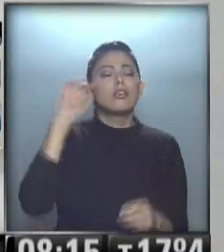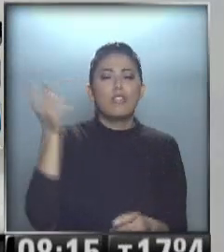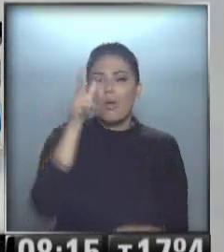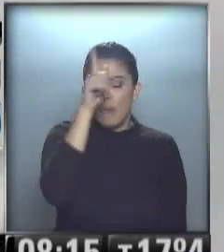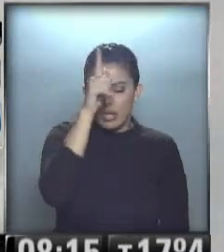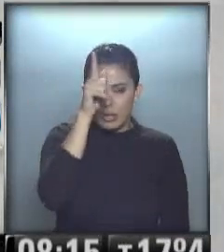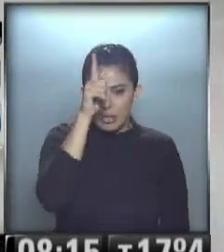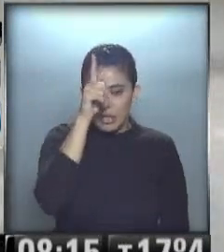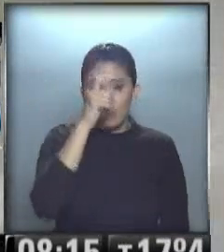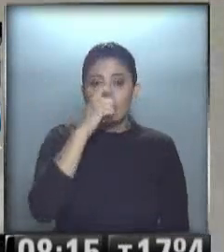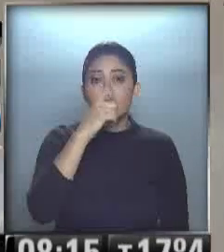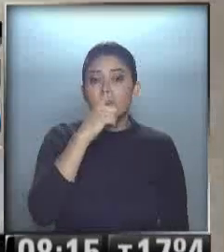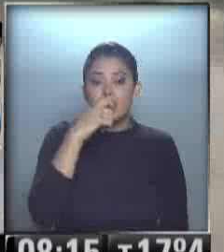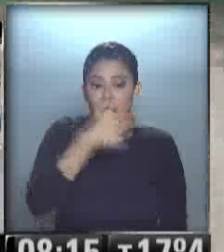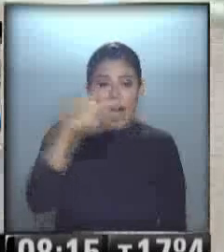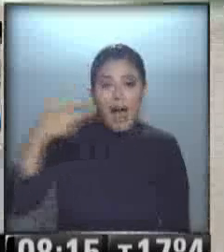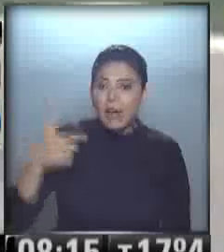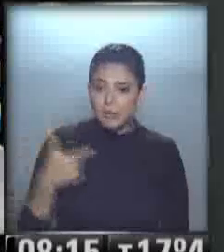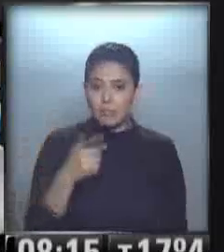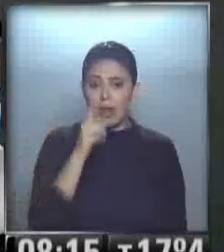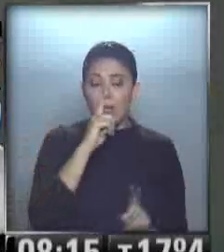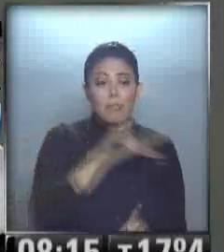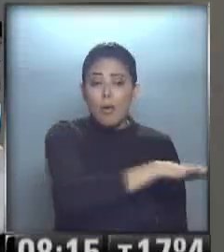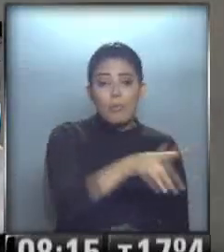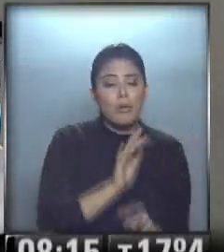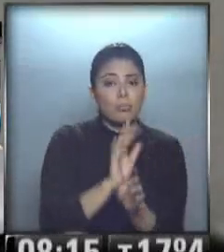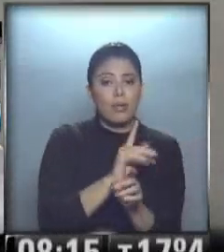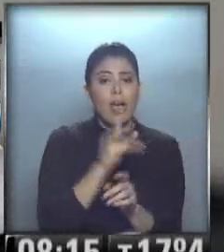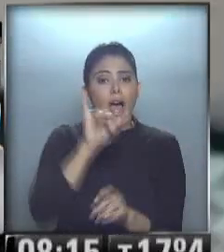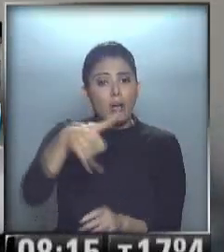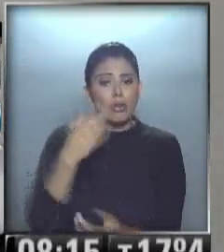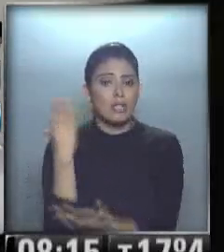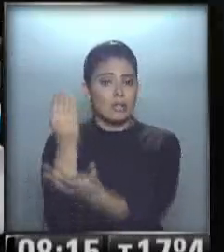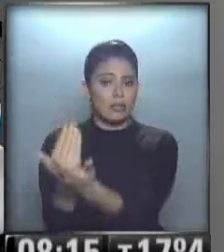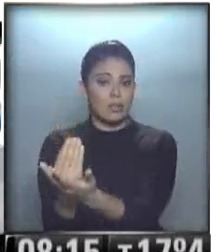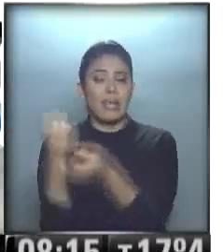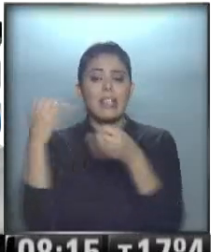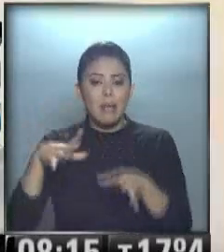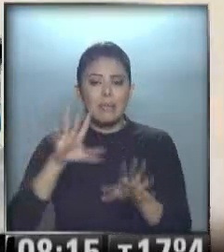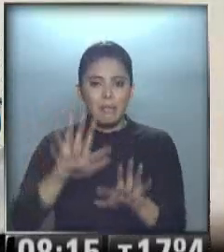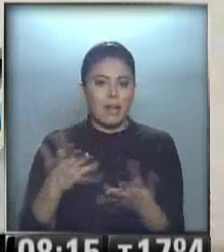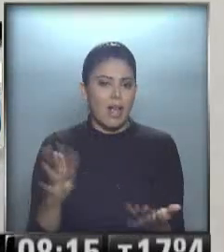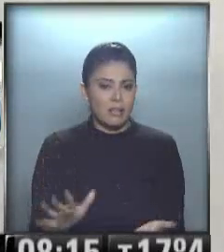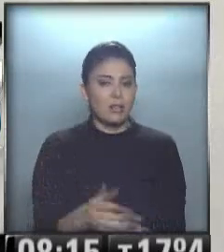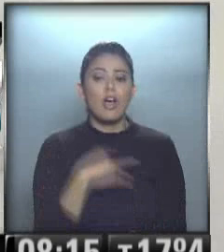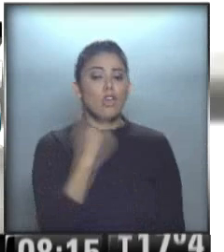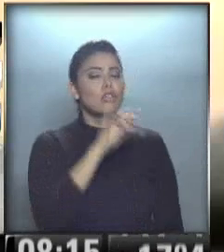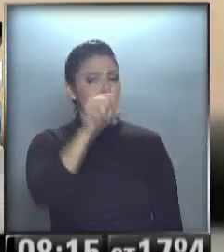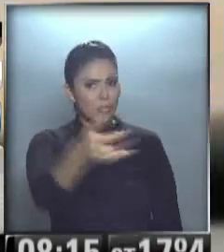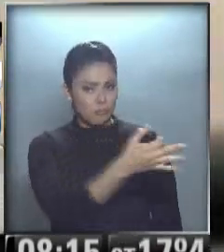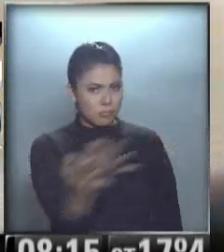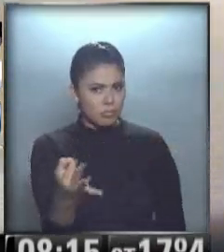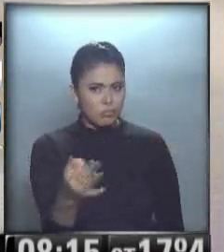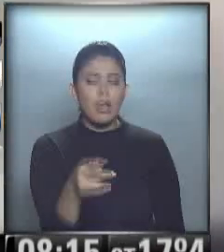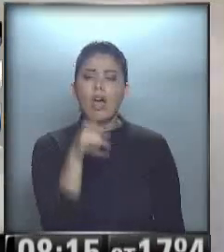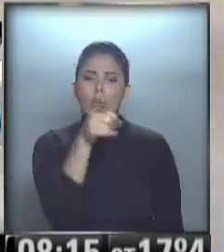policiales utilizando las armas que le da el pueblo para arrancar una medida determinada. En eso estamos absolutamente de acuerdo, doctor